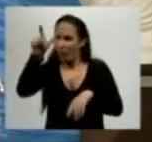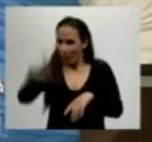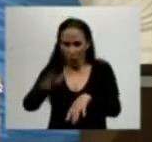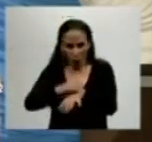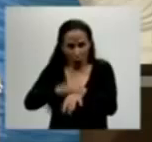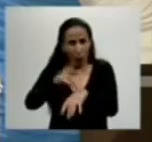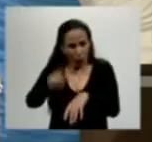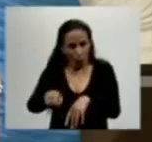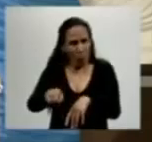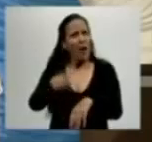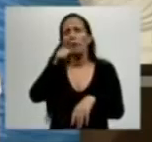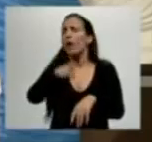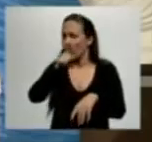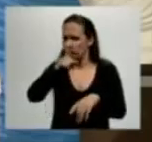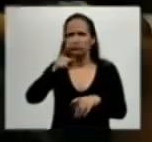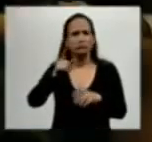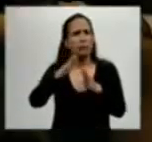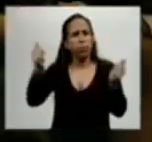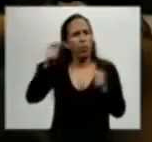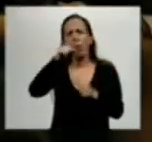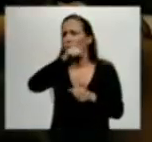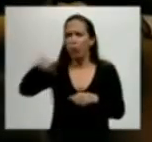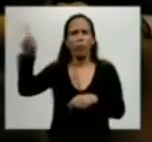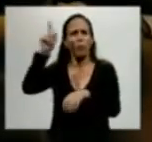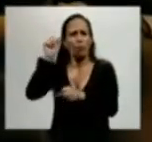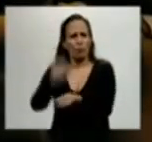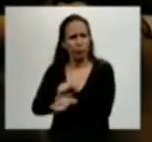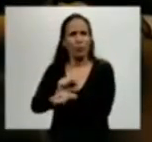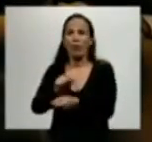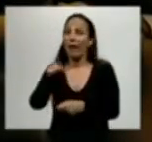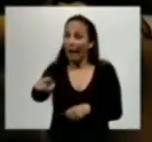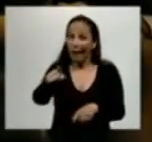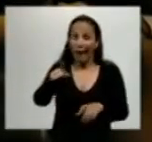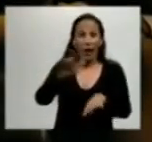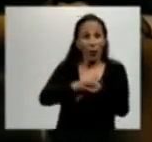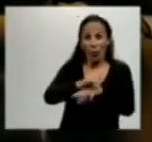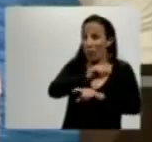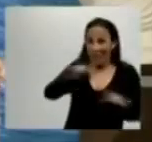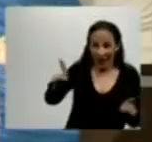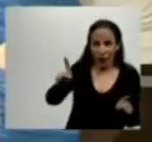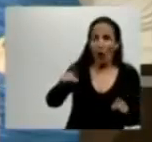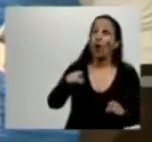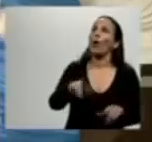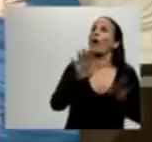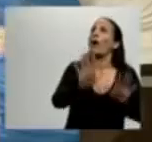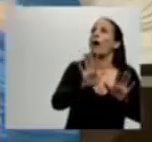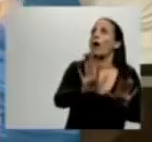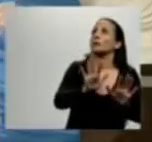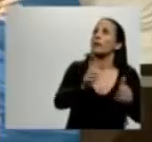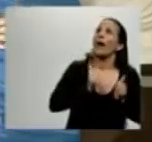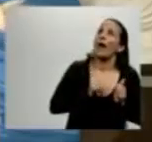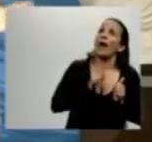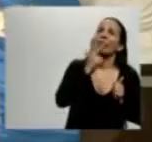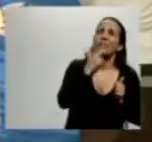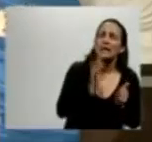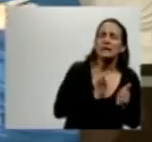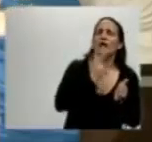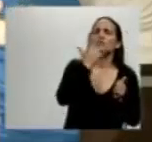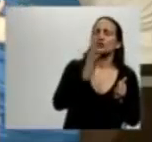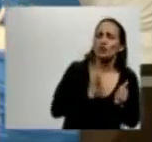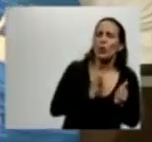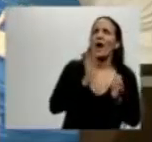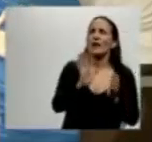que sea condenado en forma rápida. Y si es inocente, no podemos tener tampoco a una persona 3, 4, 5 años